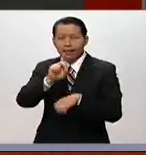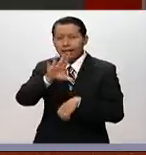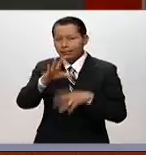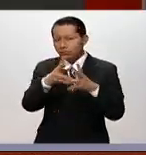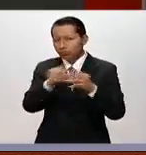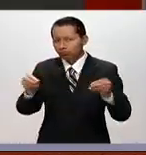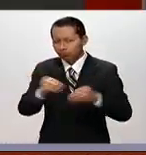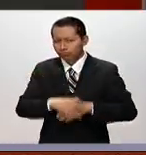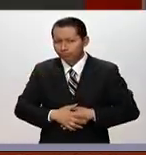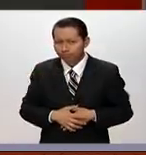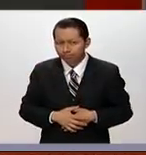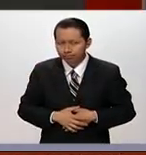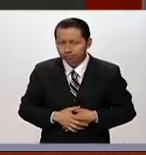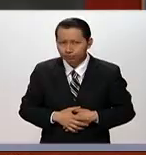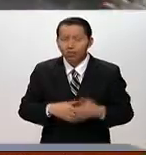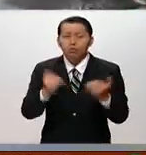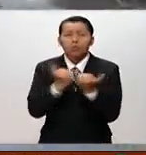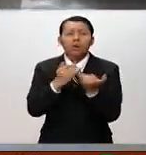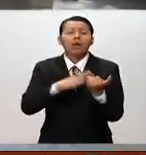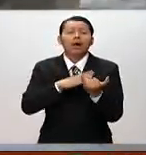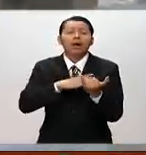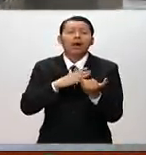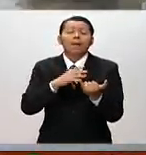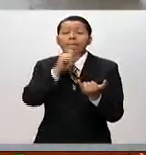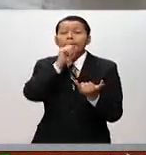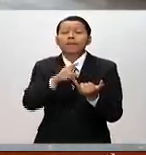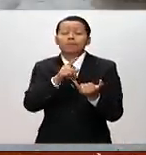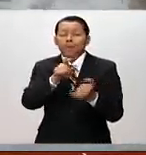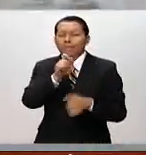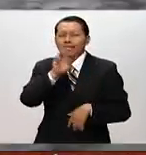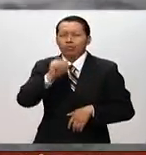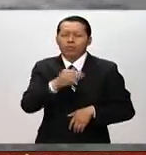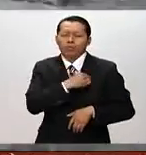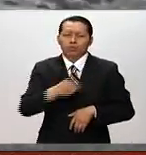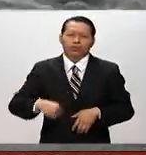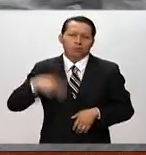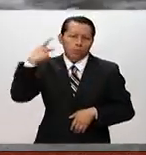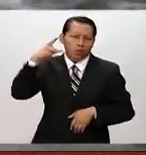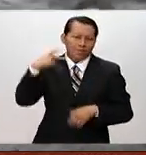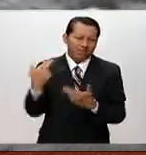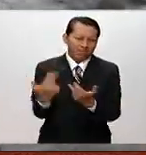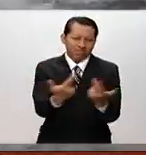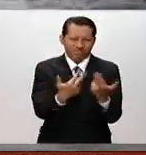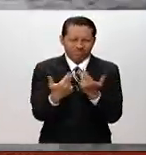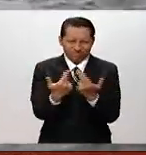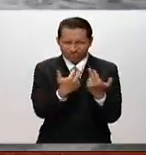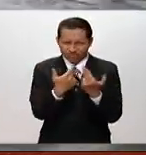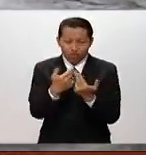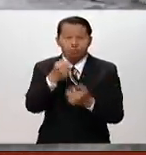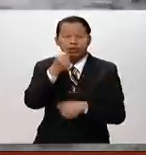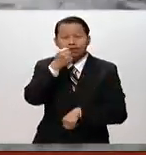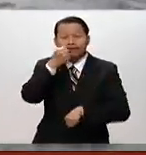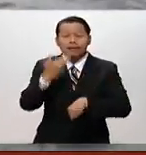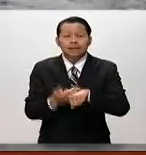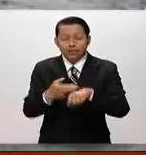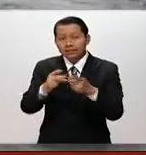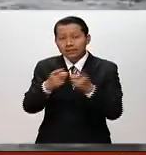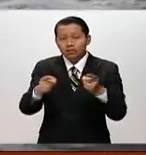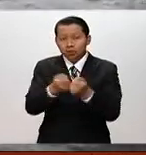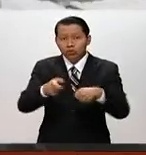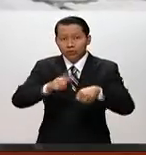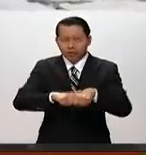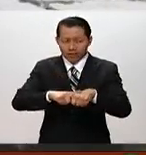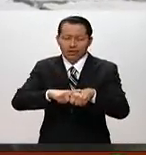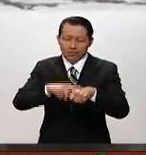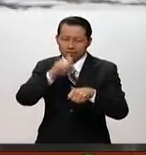Mientras tanto, ya se hizo la declaratoria de desastre natural en 29 municipios de Puebla. El secretario de Desarrollo Social, José Antonio Meade, dio a